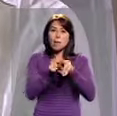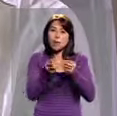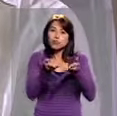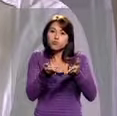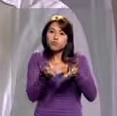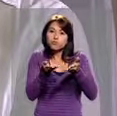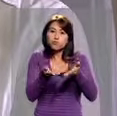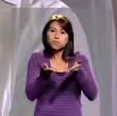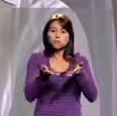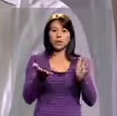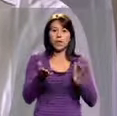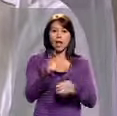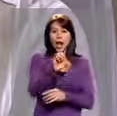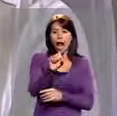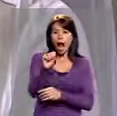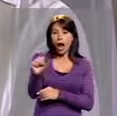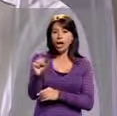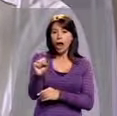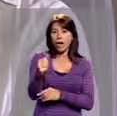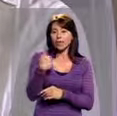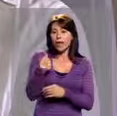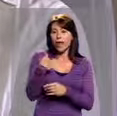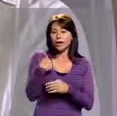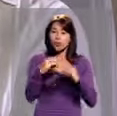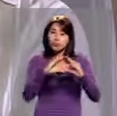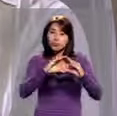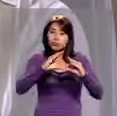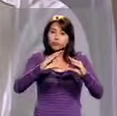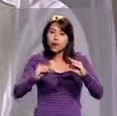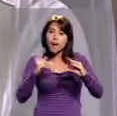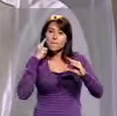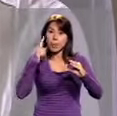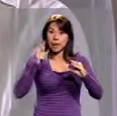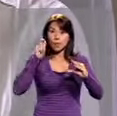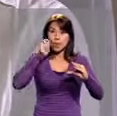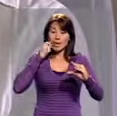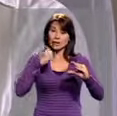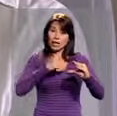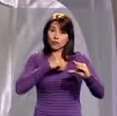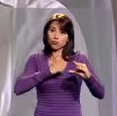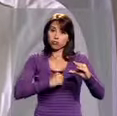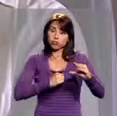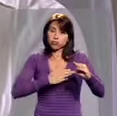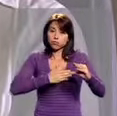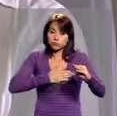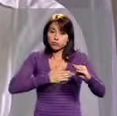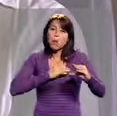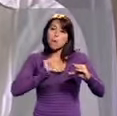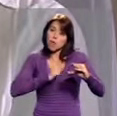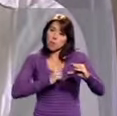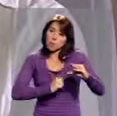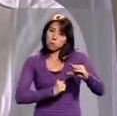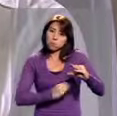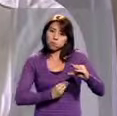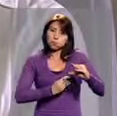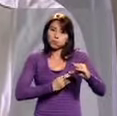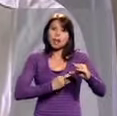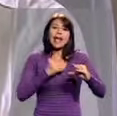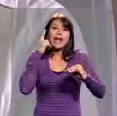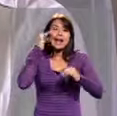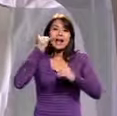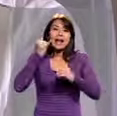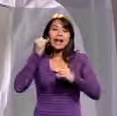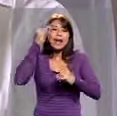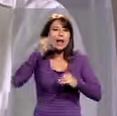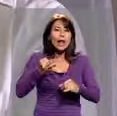más de peso también. La caja maneja las prótesis para las mujeres que son mastectomizadas y creo que